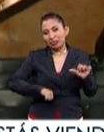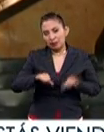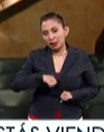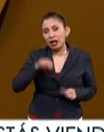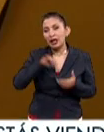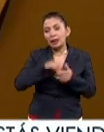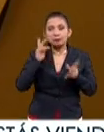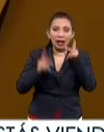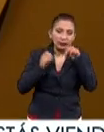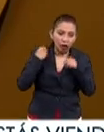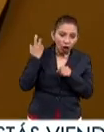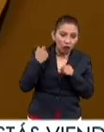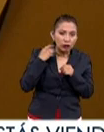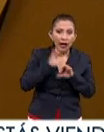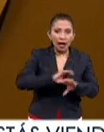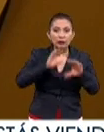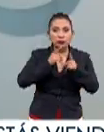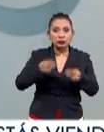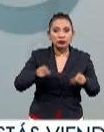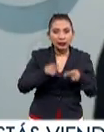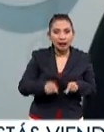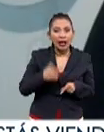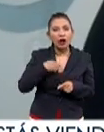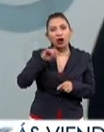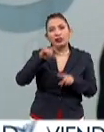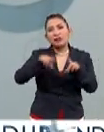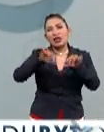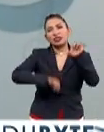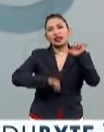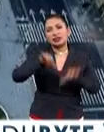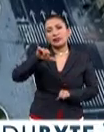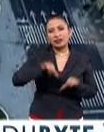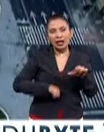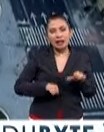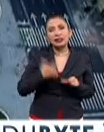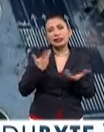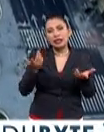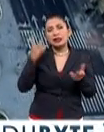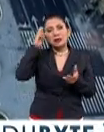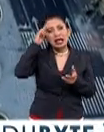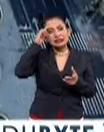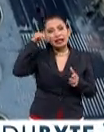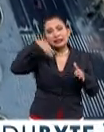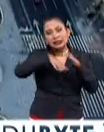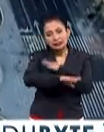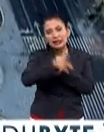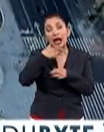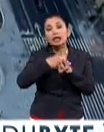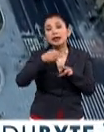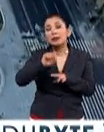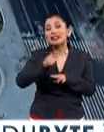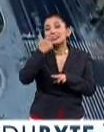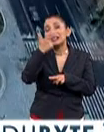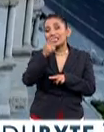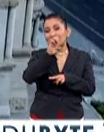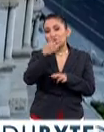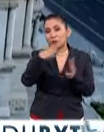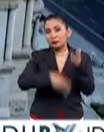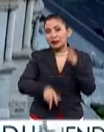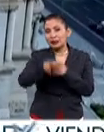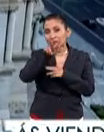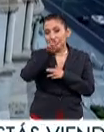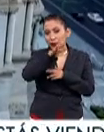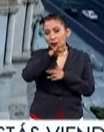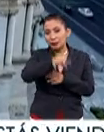que incluyen charlas, un concierto didáctico, entre otras actividades, y estará en el Palacio de Bellas Artes hasta el 27 de enero